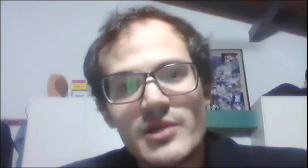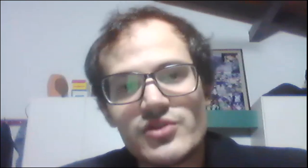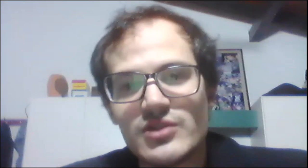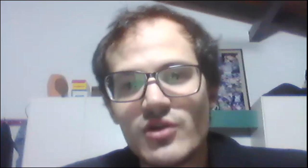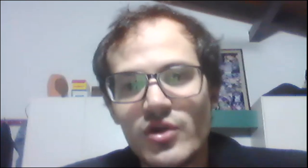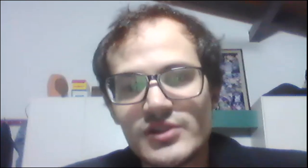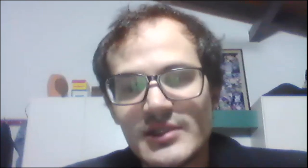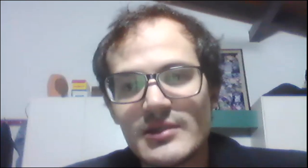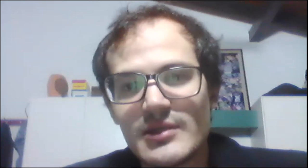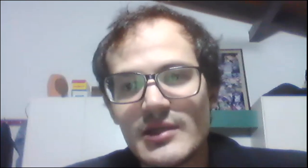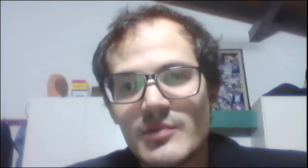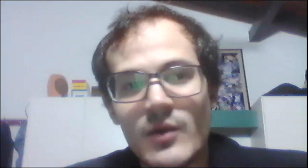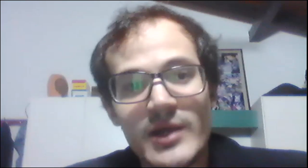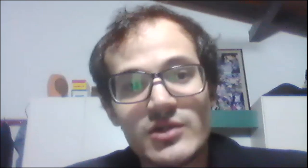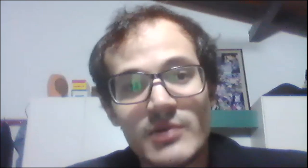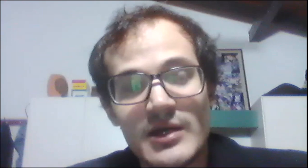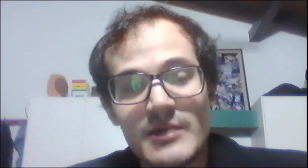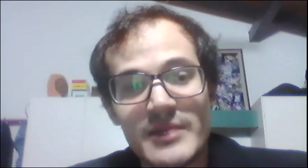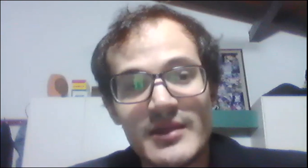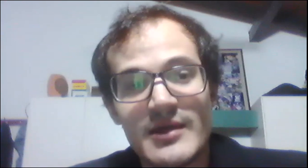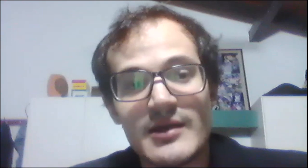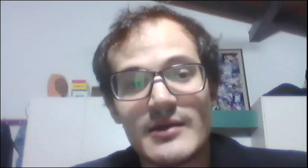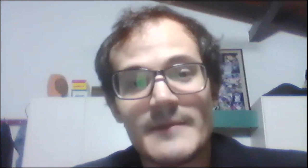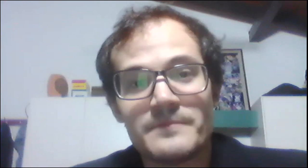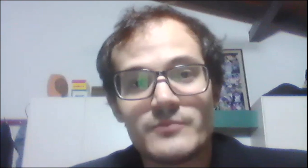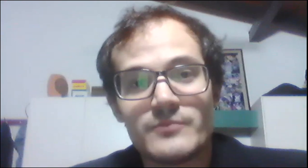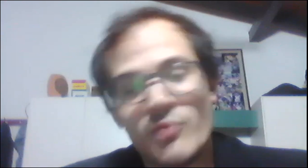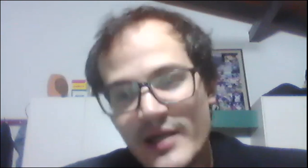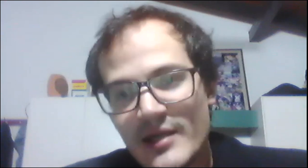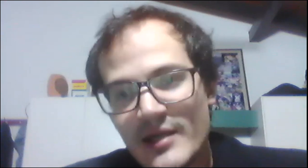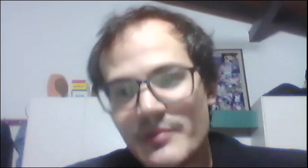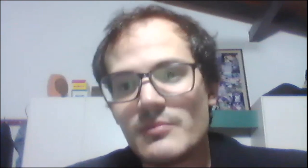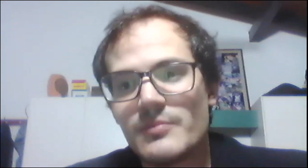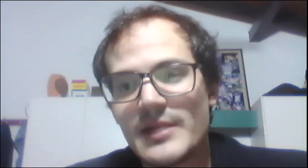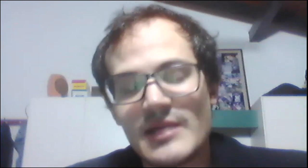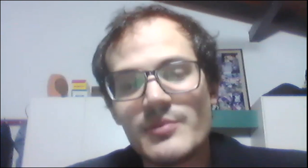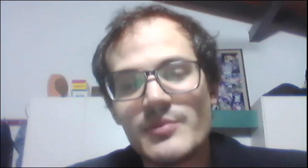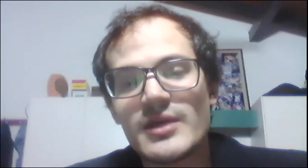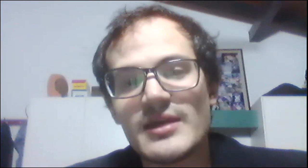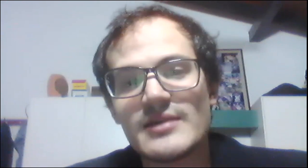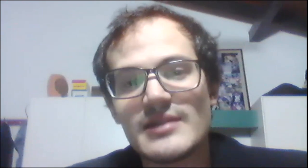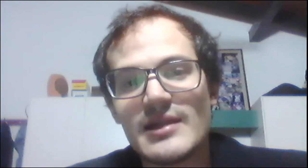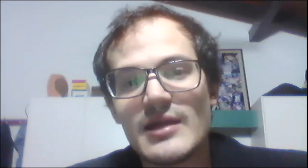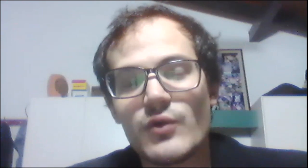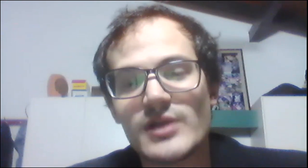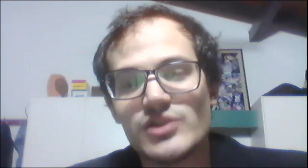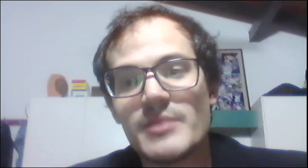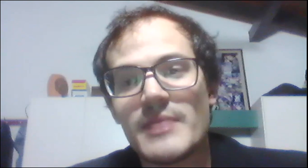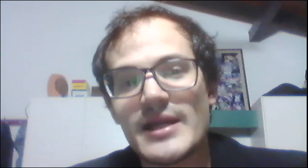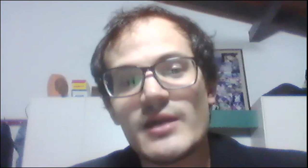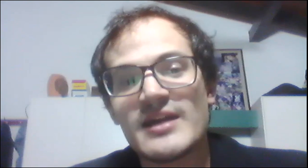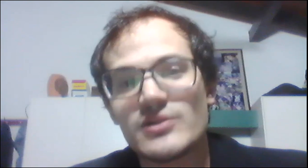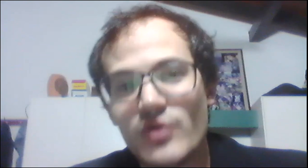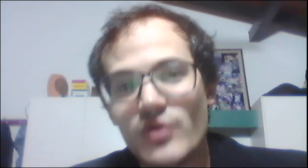enero de 1812, el Paraguay toma una medida muy moderna para el tiempo, que es la educación